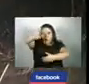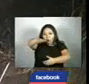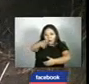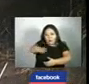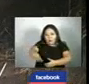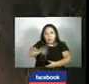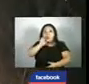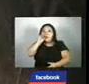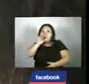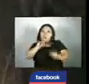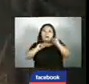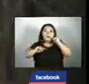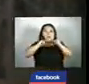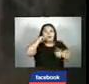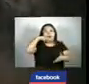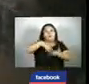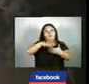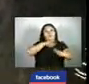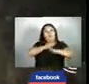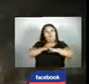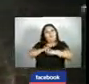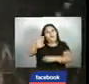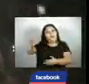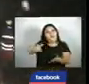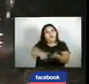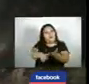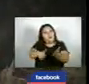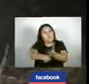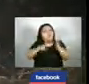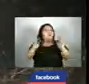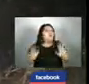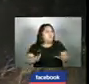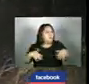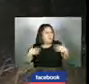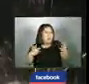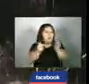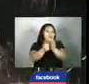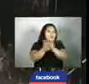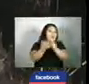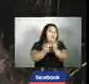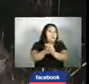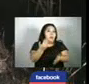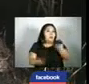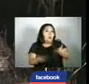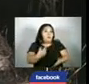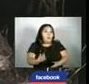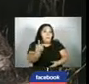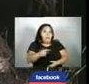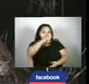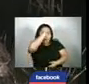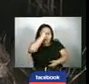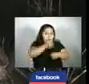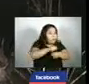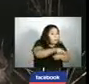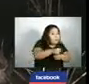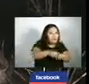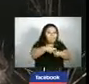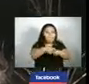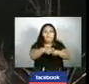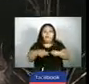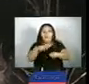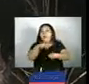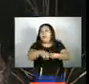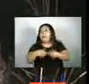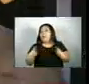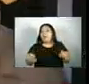detalle del jefe de Protección Civil Municipal, las causas también pueden derivar de la quema agrícola en cultivos, que para estas fechas